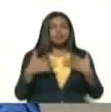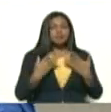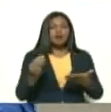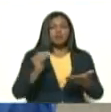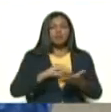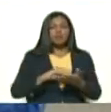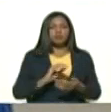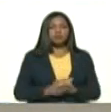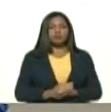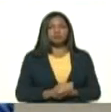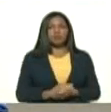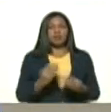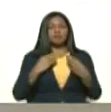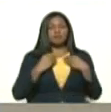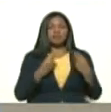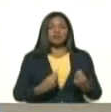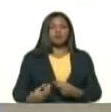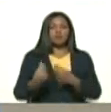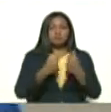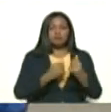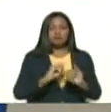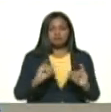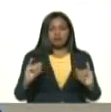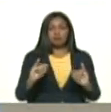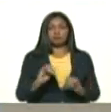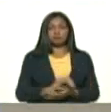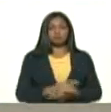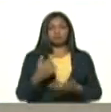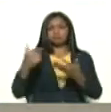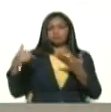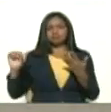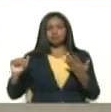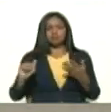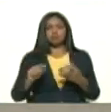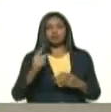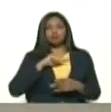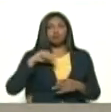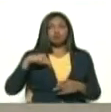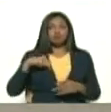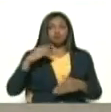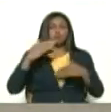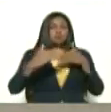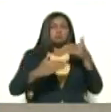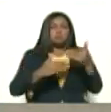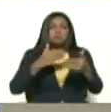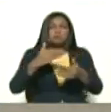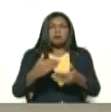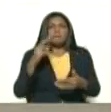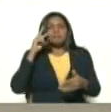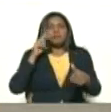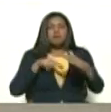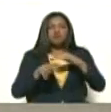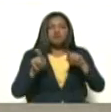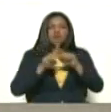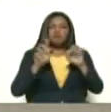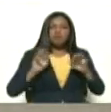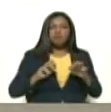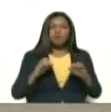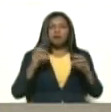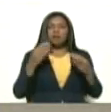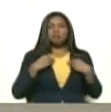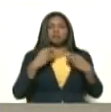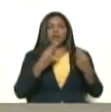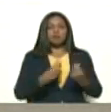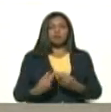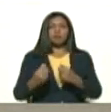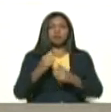vuelto a la vida económica, etcétera, etcétera. Nosotros hemos venido combinando sobre la vida económica, les puedo decir,